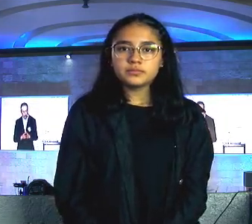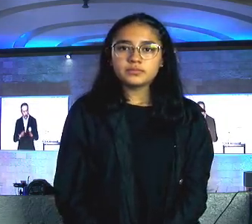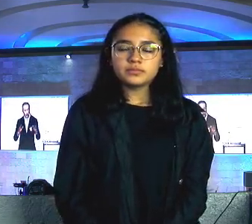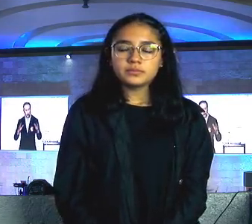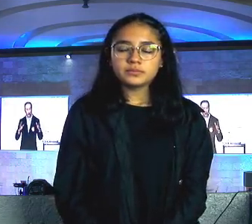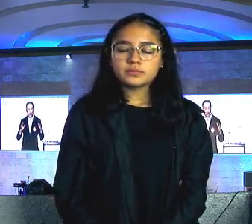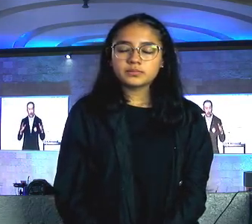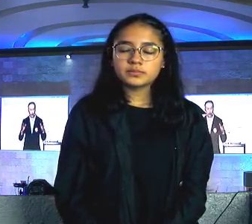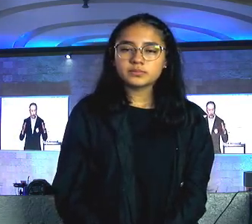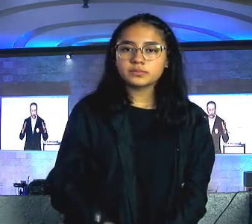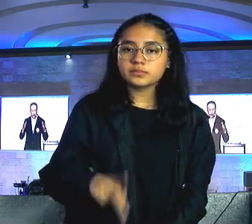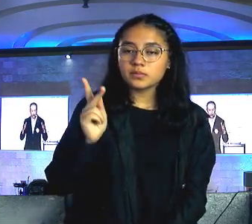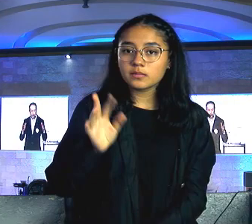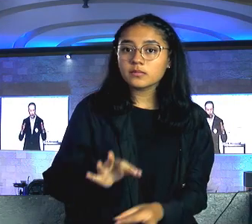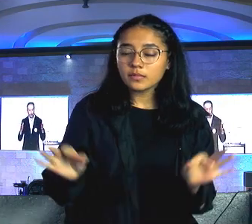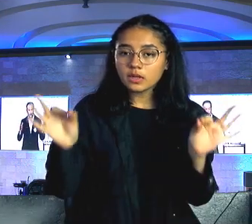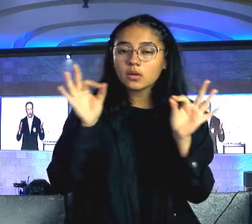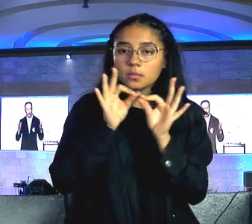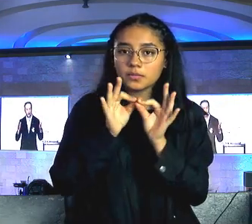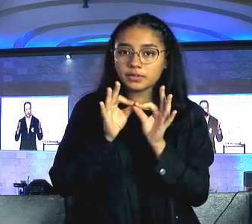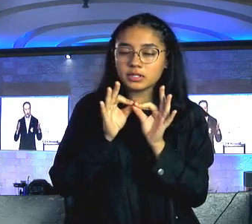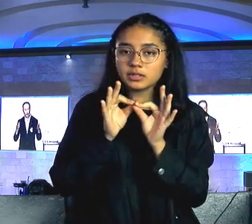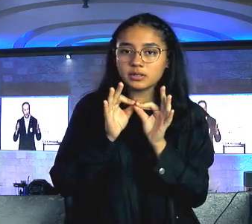Pero lo importante es